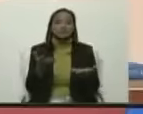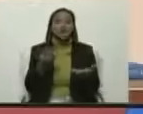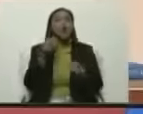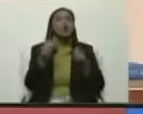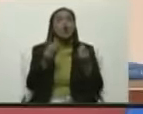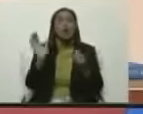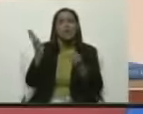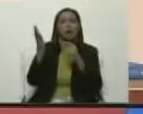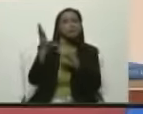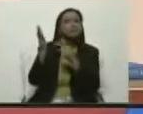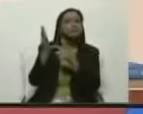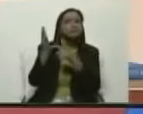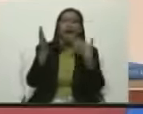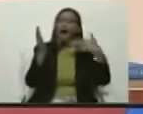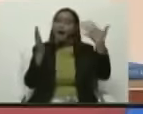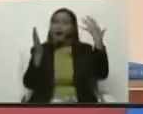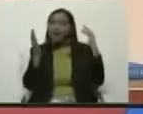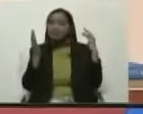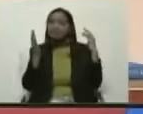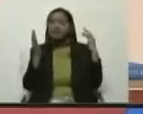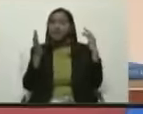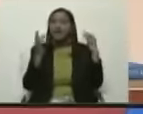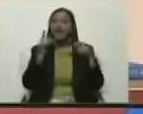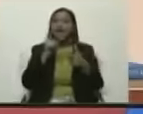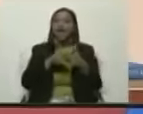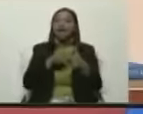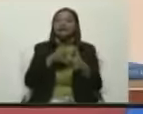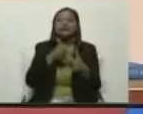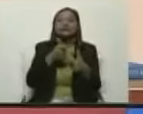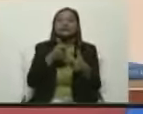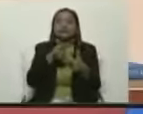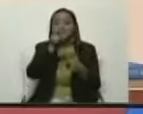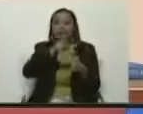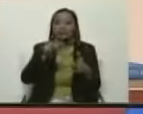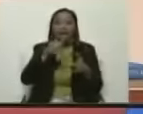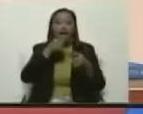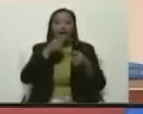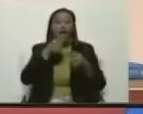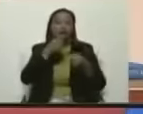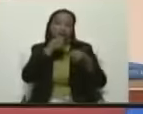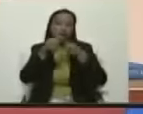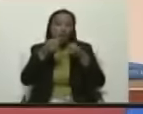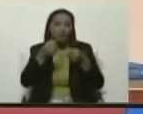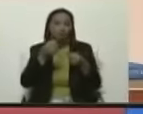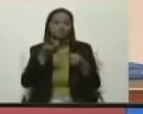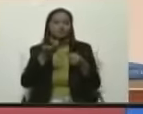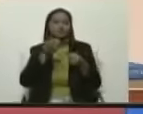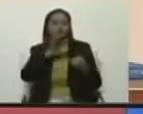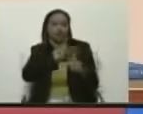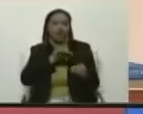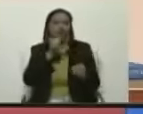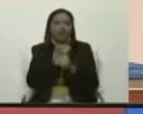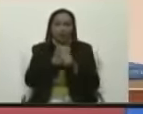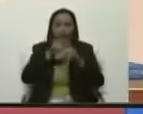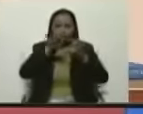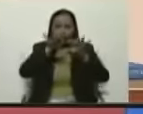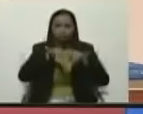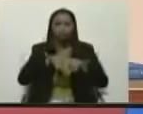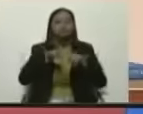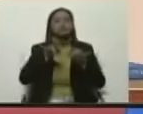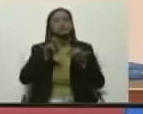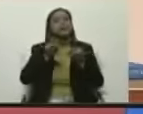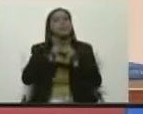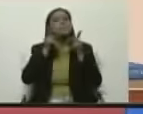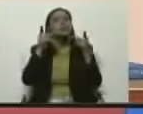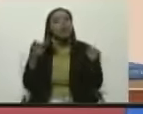Periodista, yo vi una nota de alguien que le reclamaba, a Patricia Yanío no vale la pena reclamarle nada, ella tiene precio,